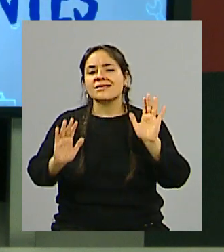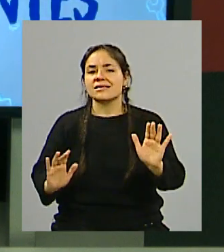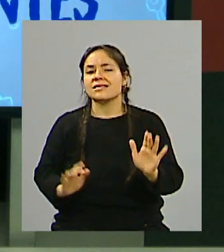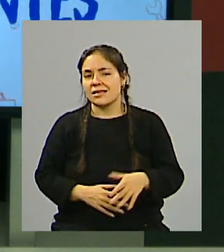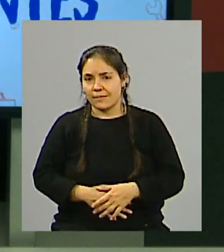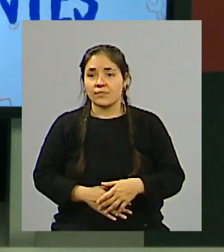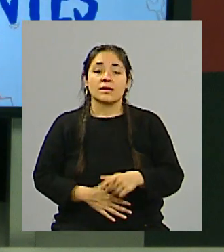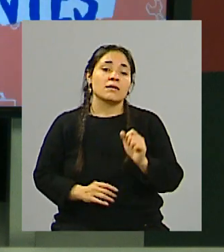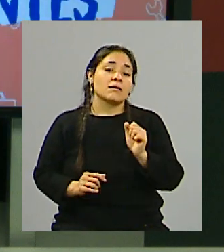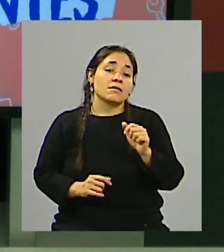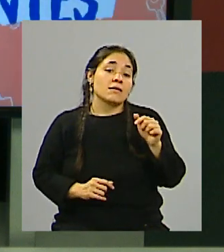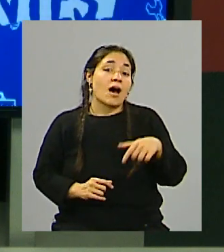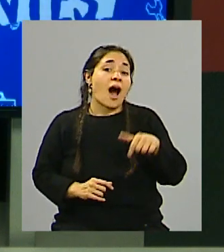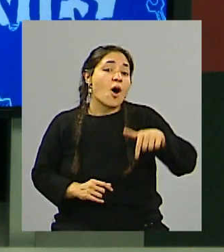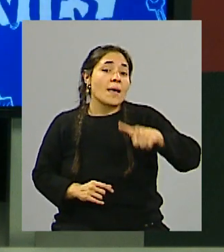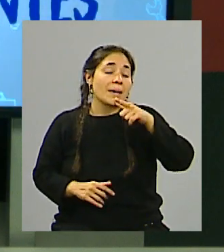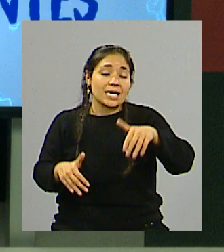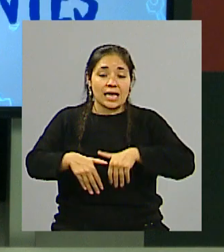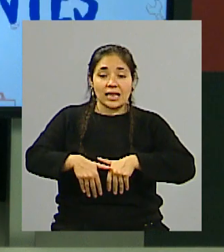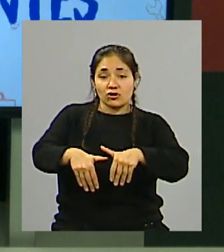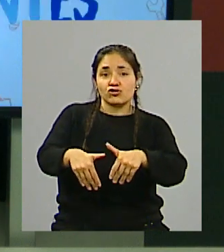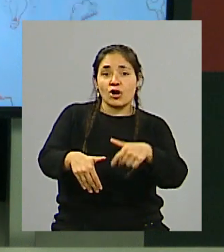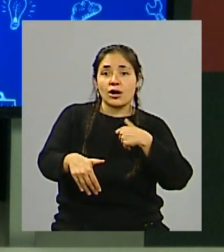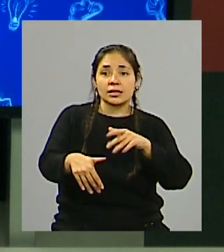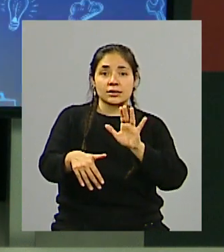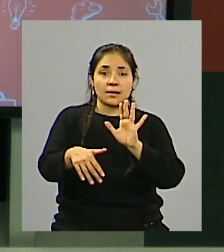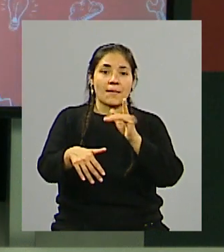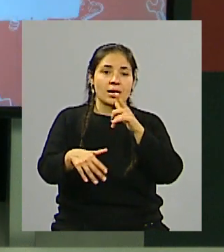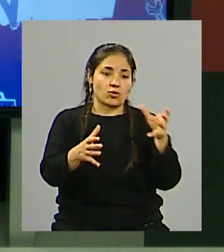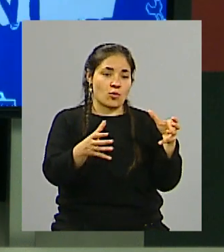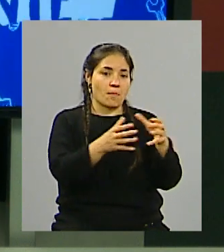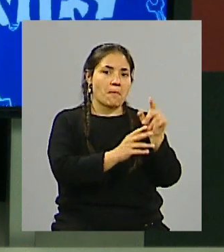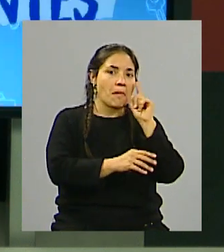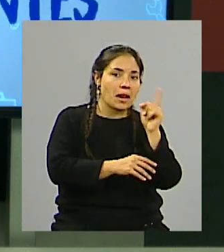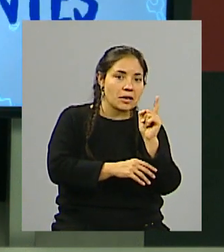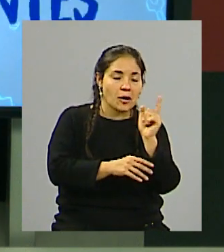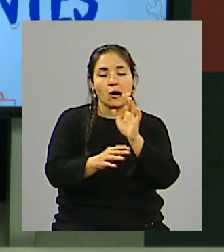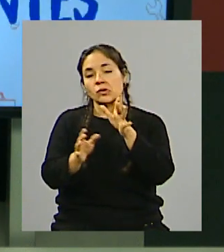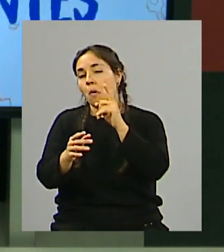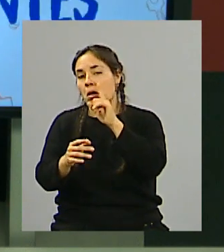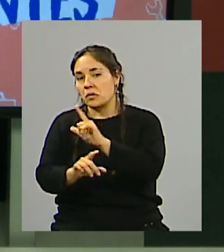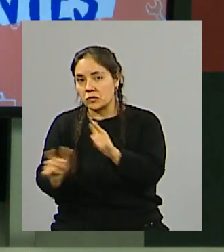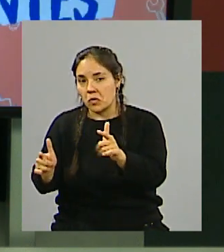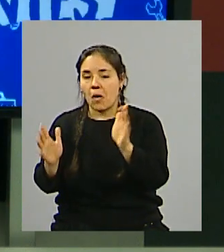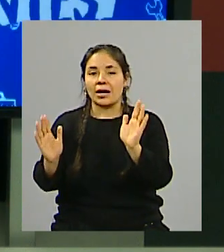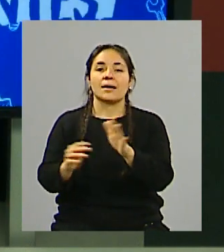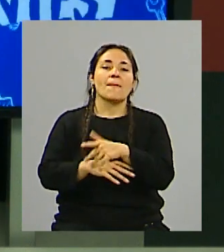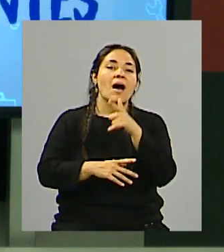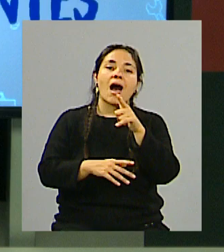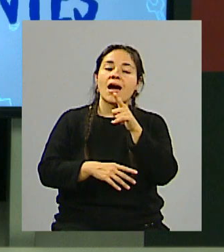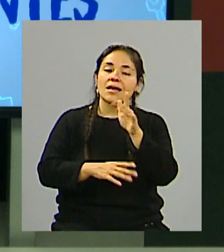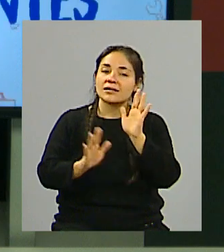cuestión, hoy en día lo vemos como las gestaciones están separadas en grupos de alto riesgo o bajo riesgo, ¿no? Pero pareciera que